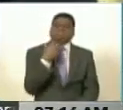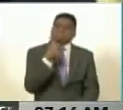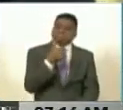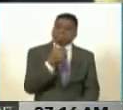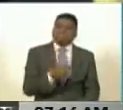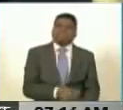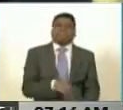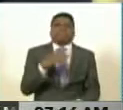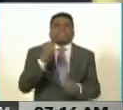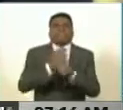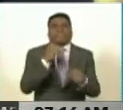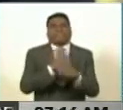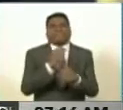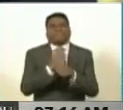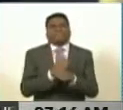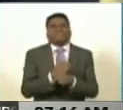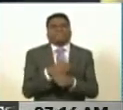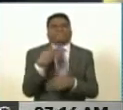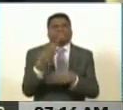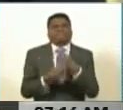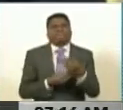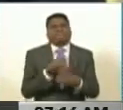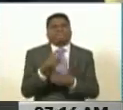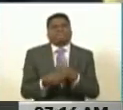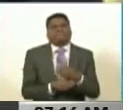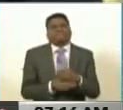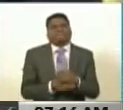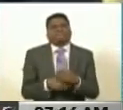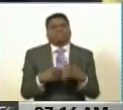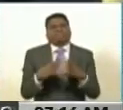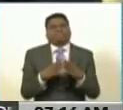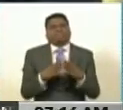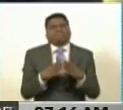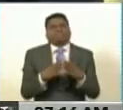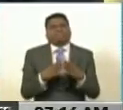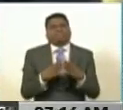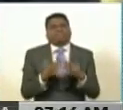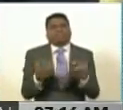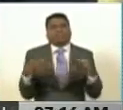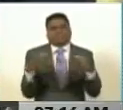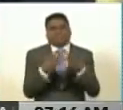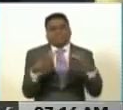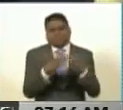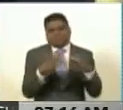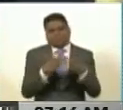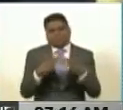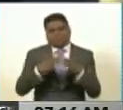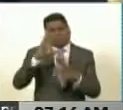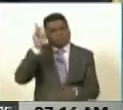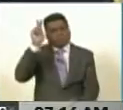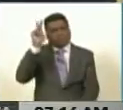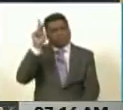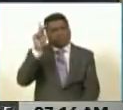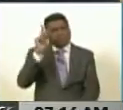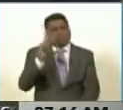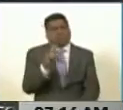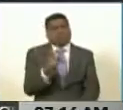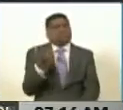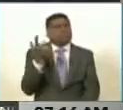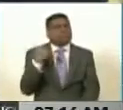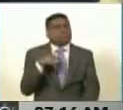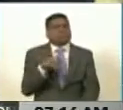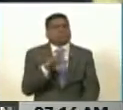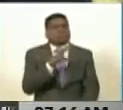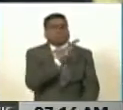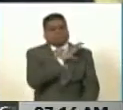Ese trabajo se ha venido realizando a través de un cuerpo de profesores que tiene el Consejo Moral Republicano,